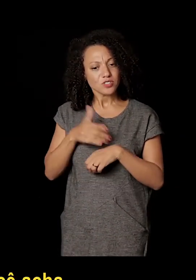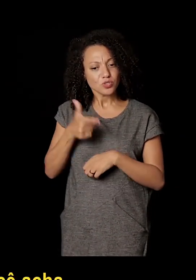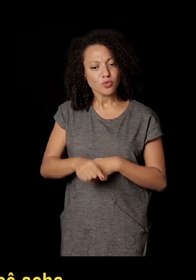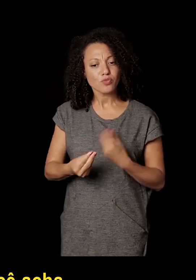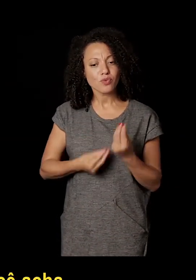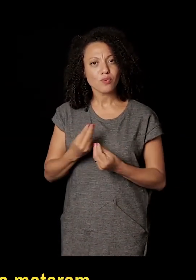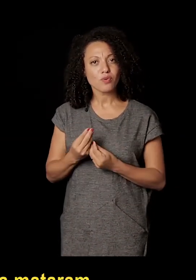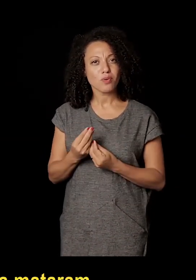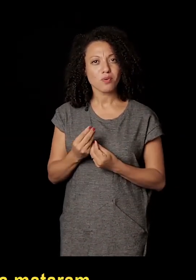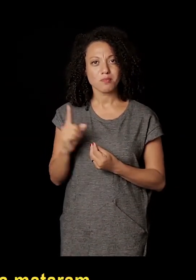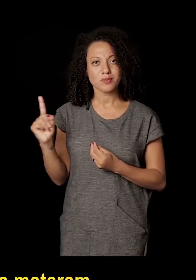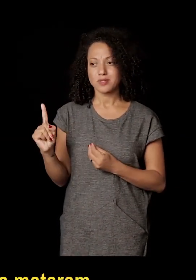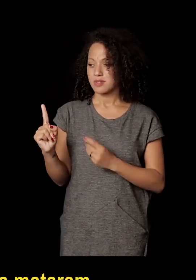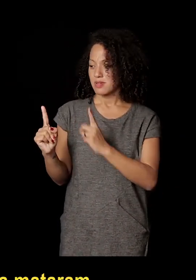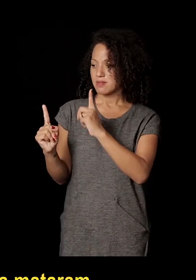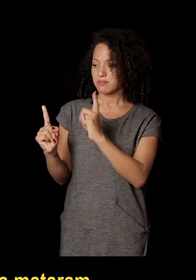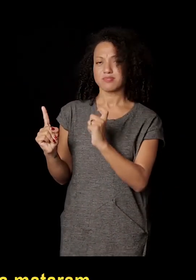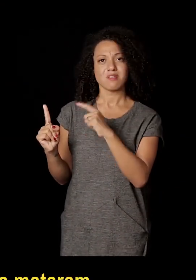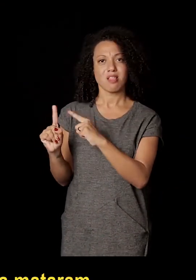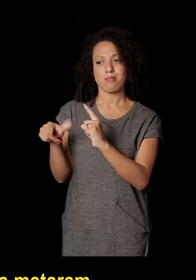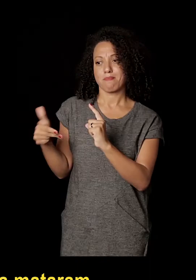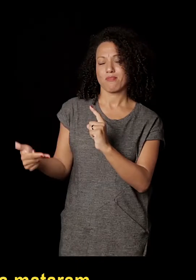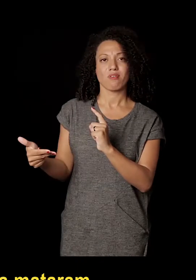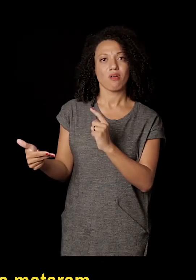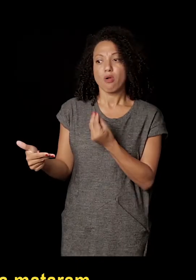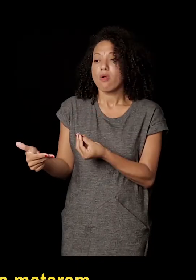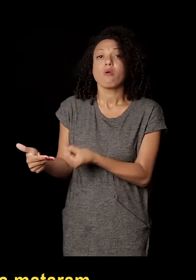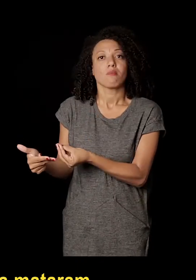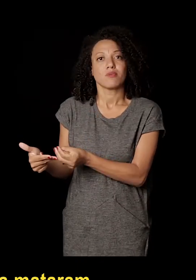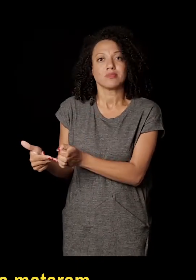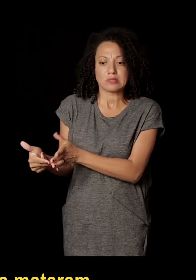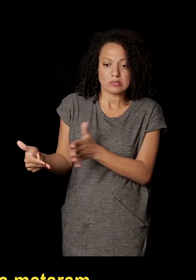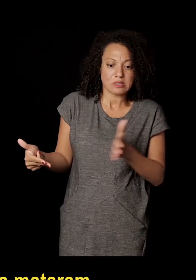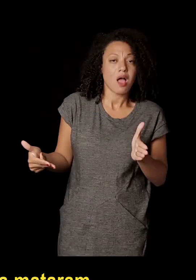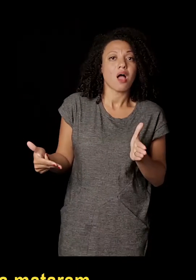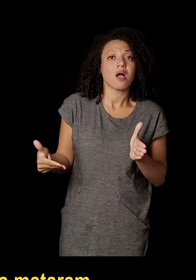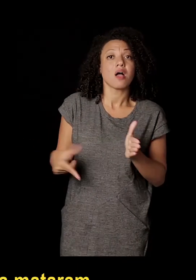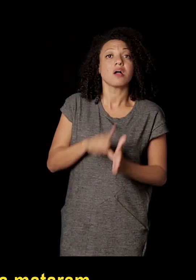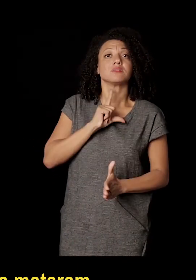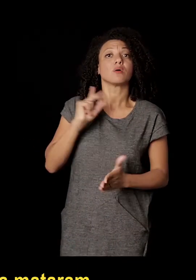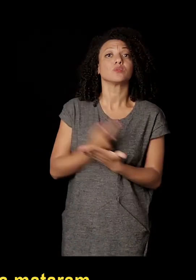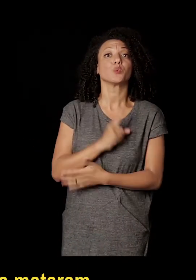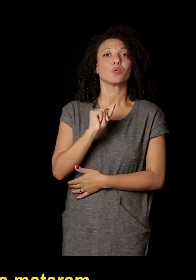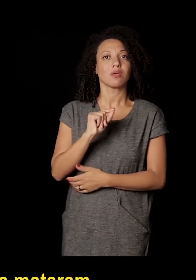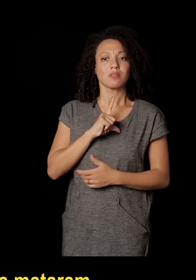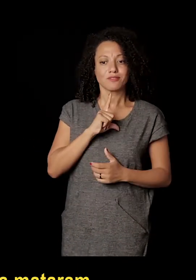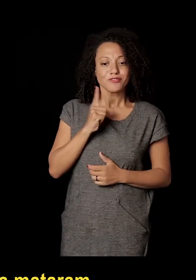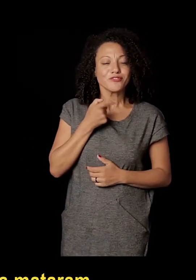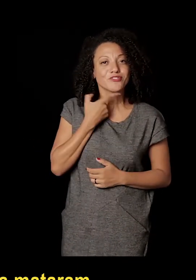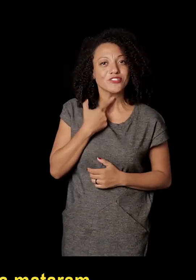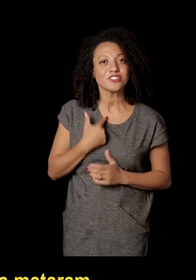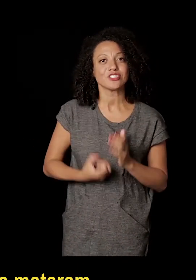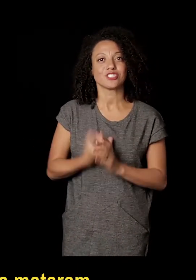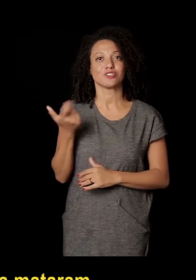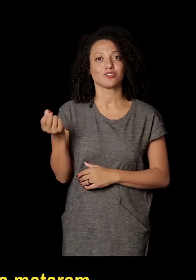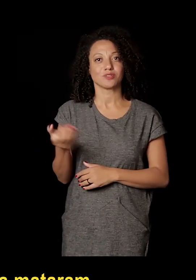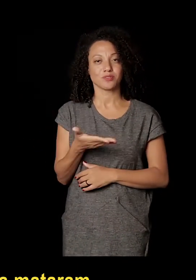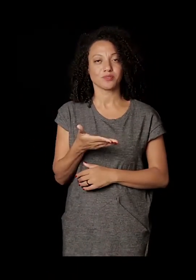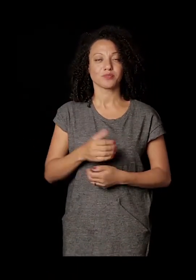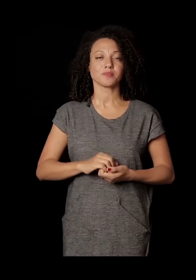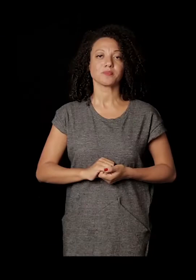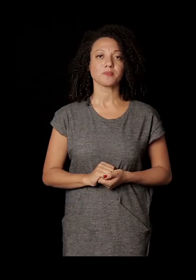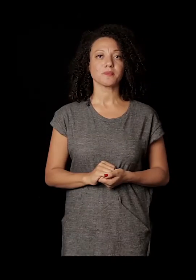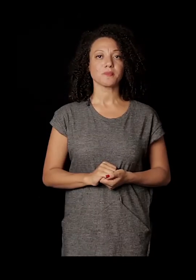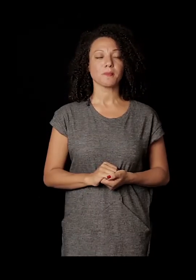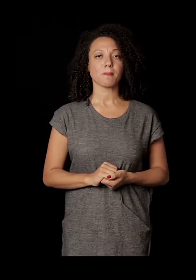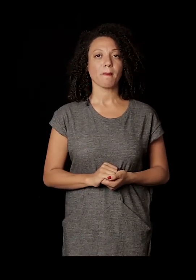como, como llegaron la víctima y las personas que las mataron a esos lugares.